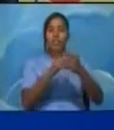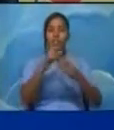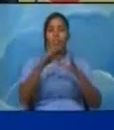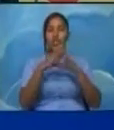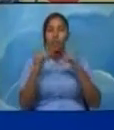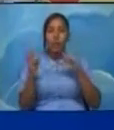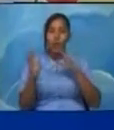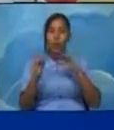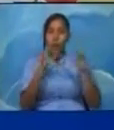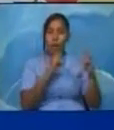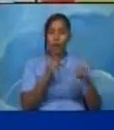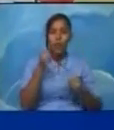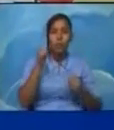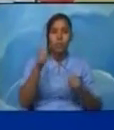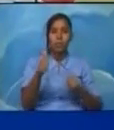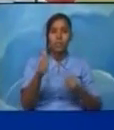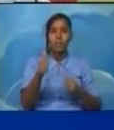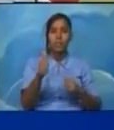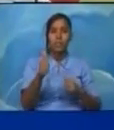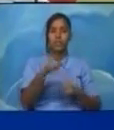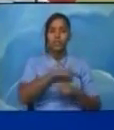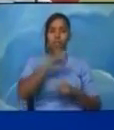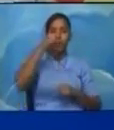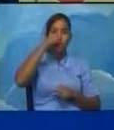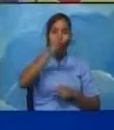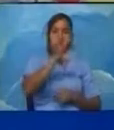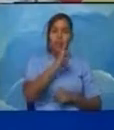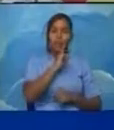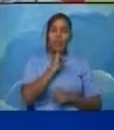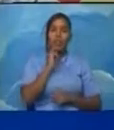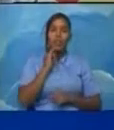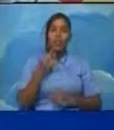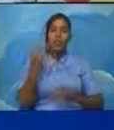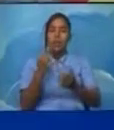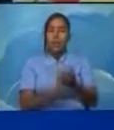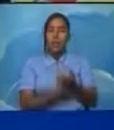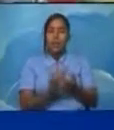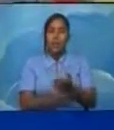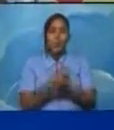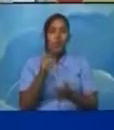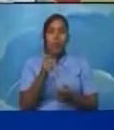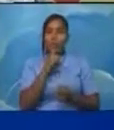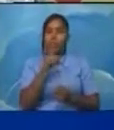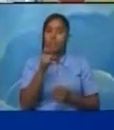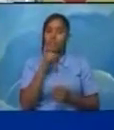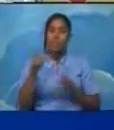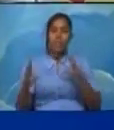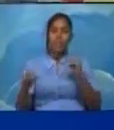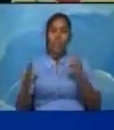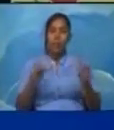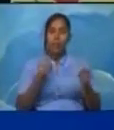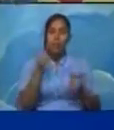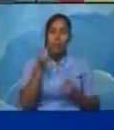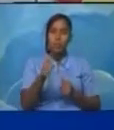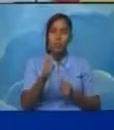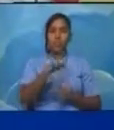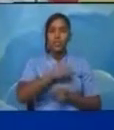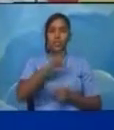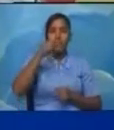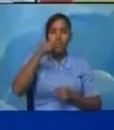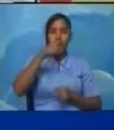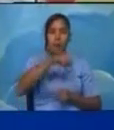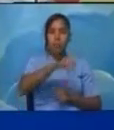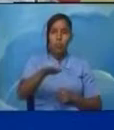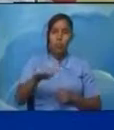hablaron positivamente. Hermano, no cuesta nada hablar positivamente. ¿Para qué vamos a